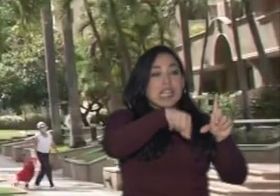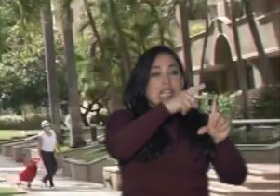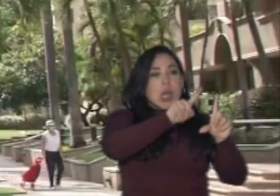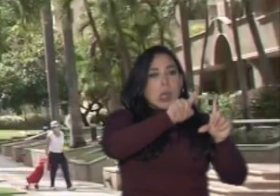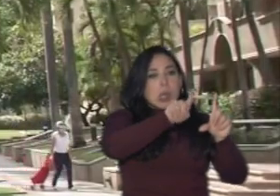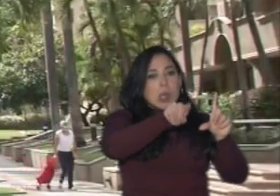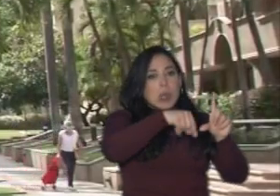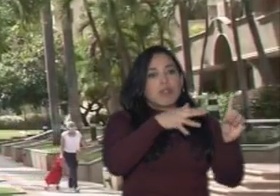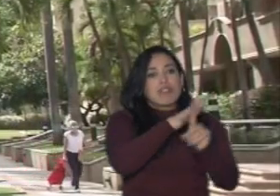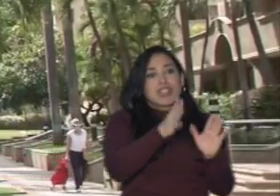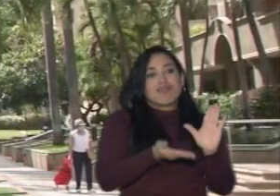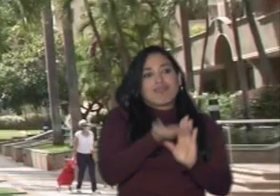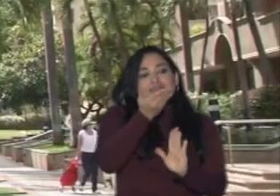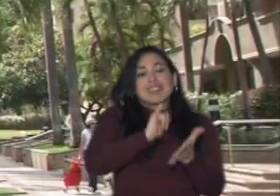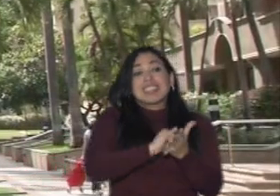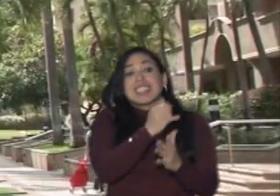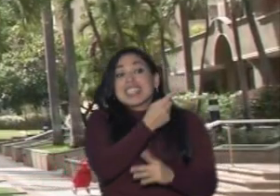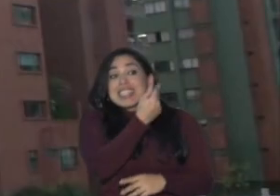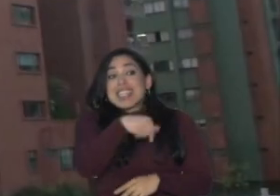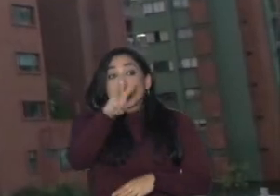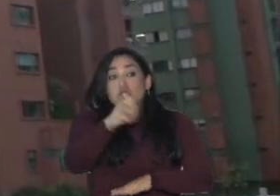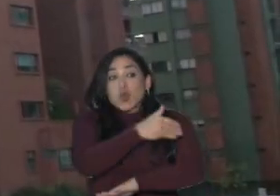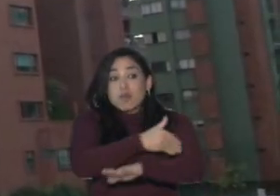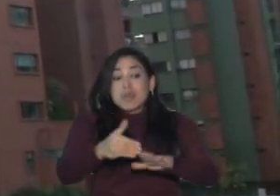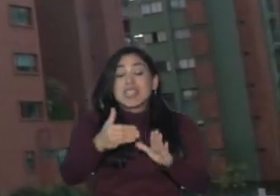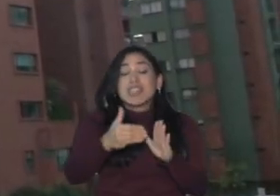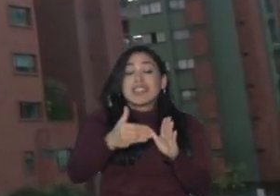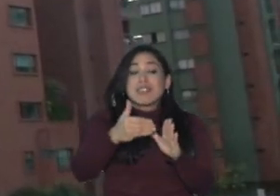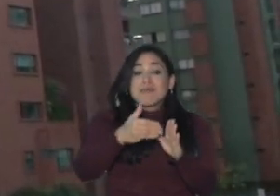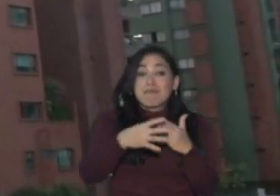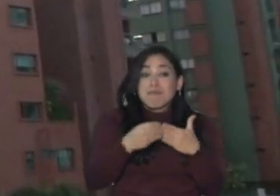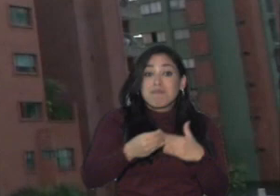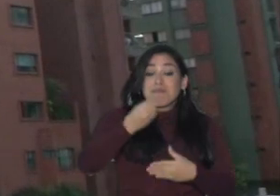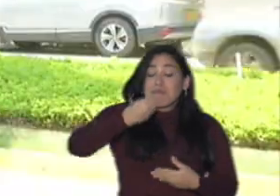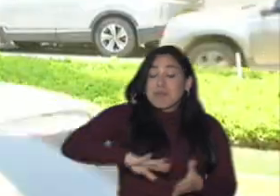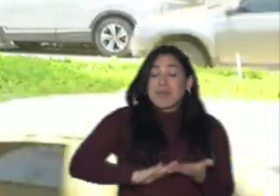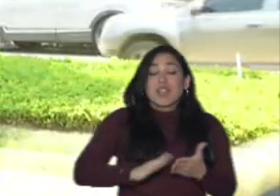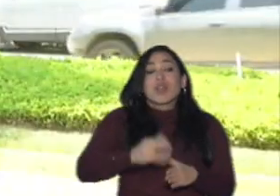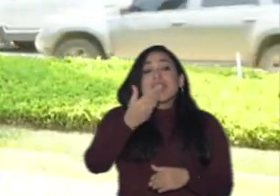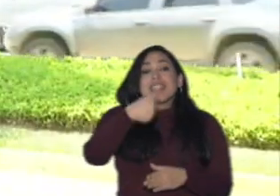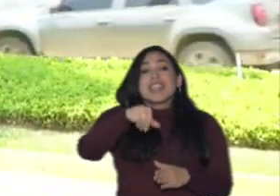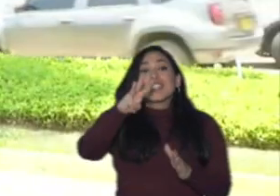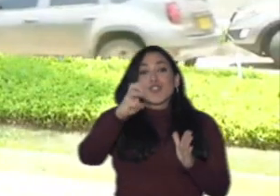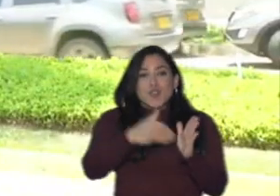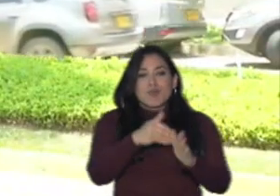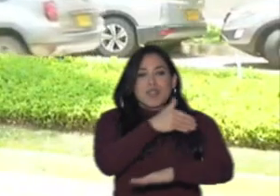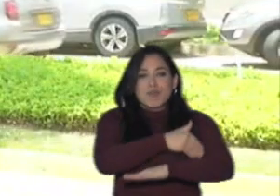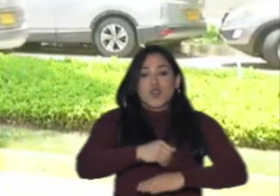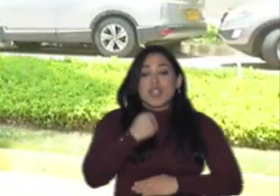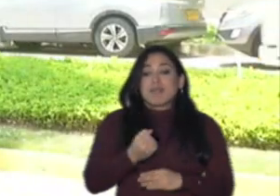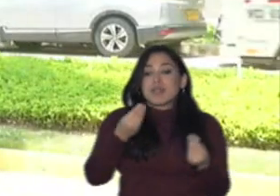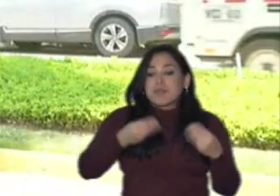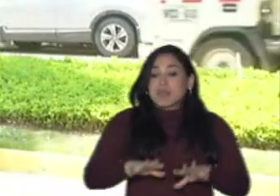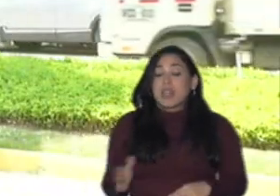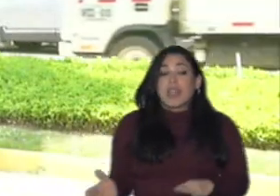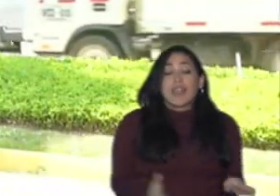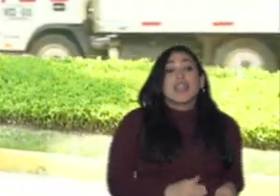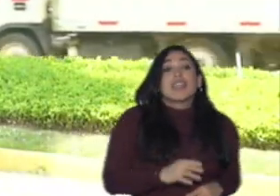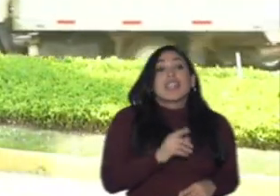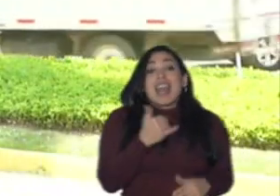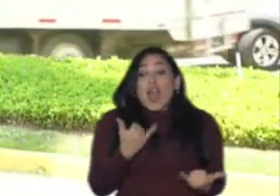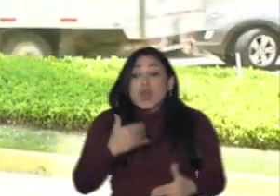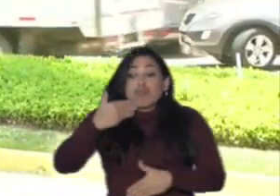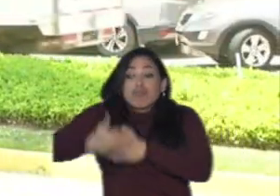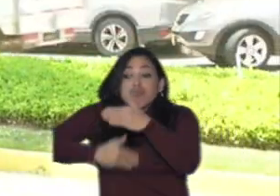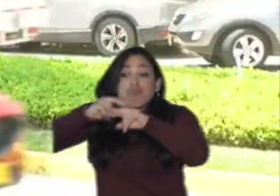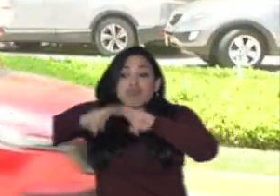estratos altos ascienden a los 18 mil millones de pesos. Son cerca de 250 los procesos